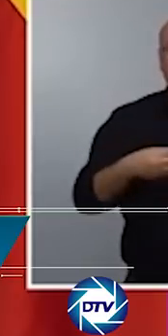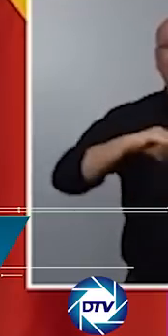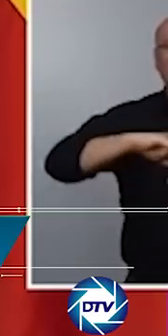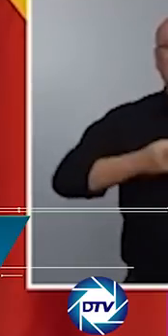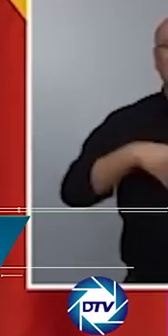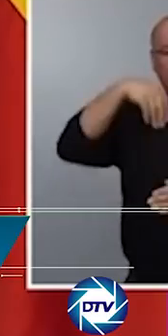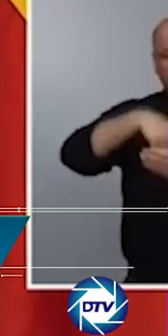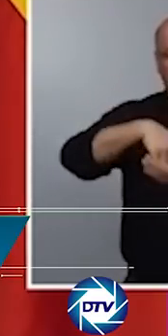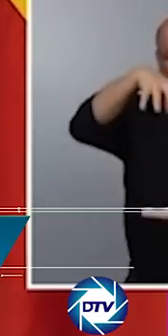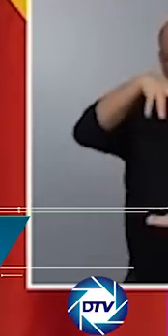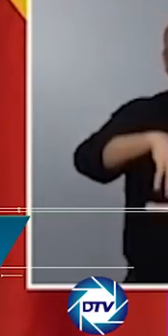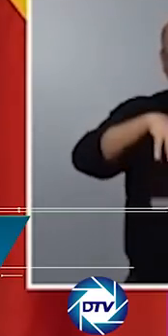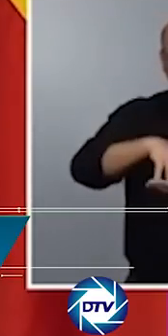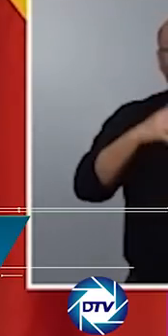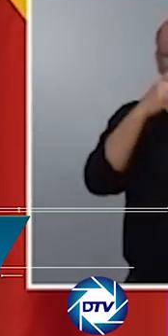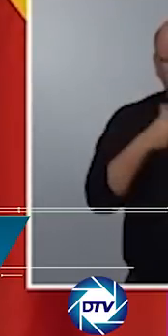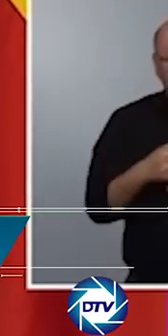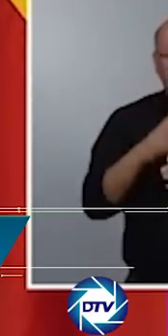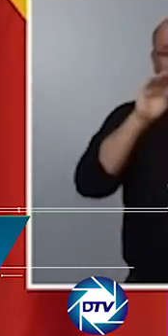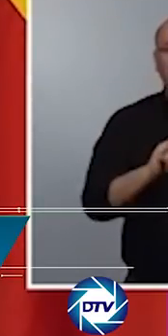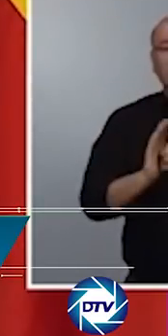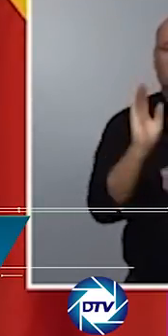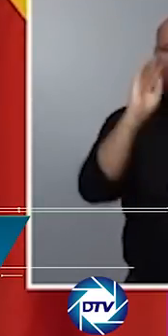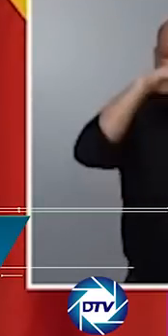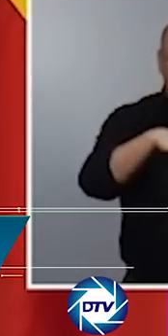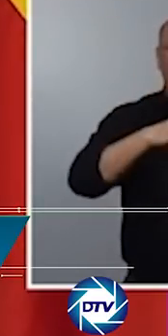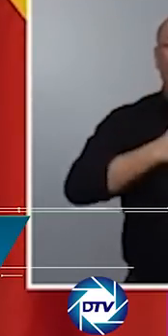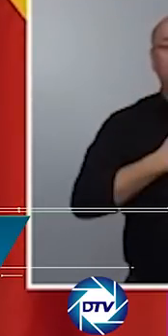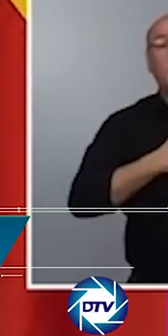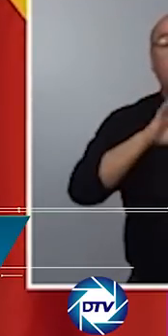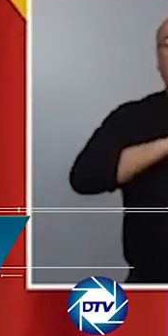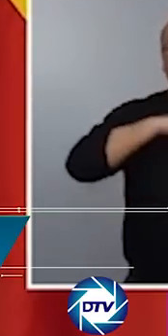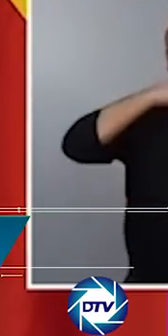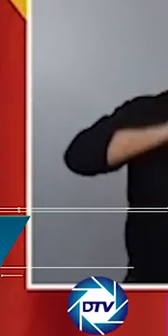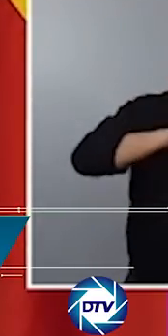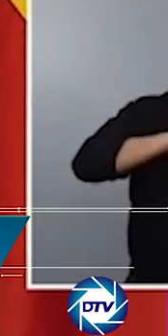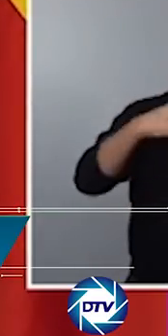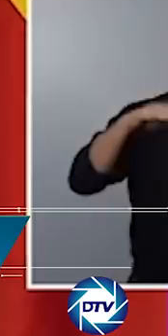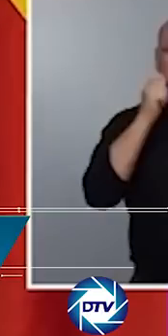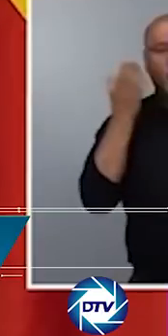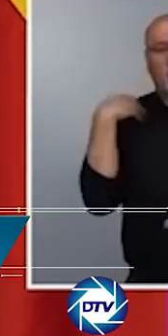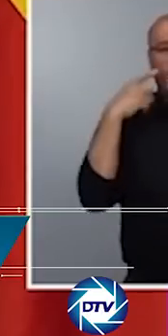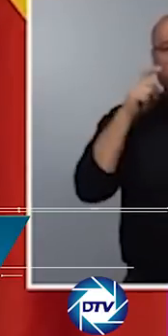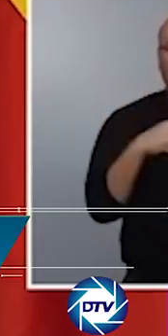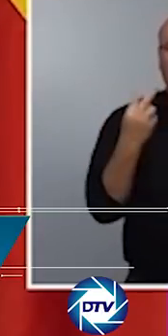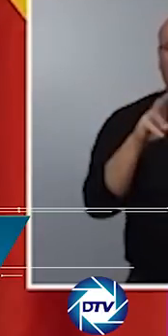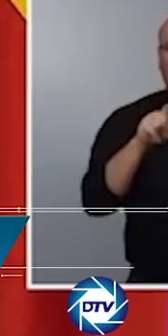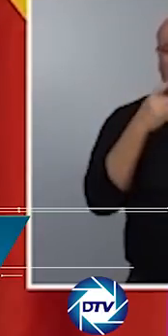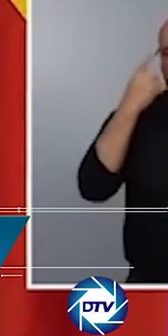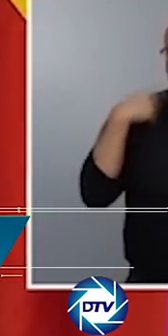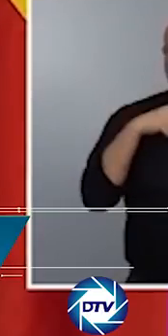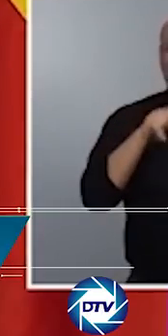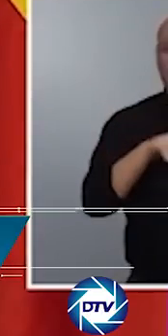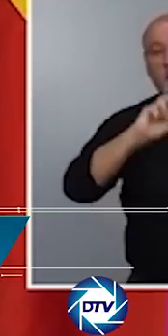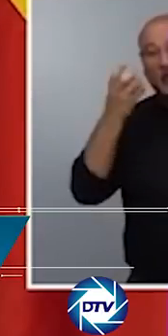geoestratégica a efectos OTAN, estamos donde estamos y tenemos una vigilancia, una capacidad de vigilancia con respecto a la entrada de yihadismo, con respecto a la entrada en el